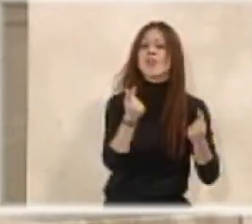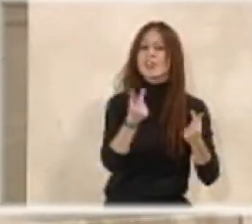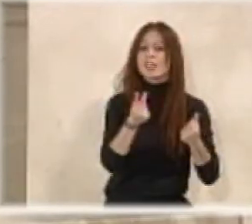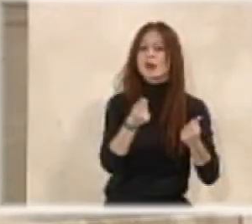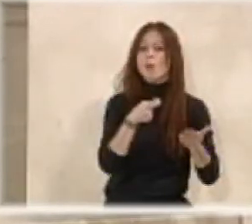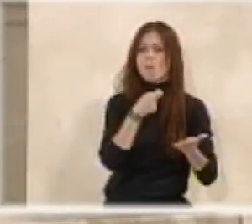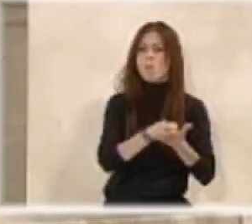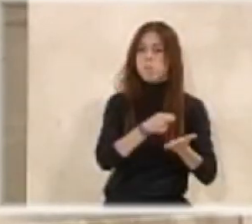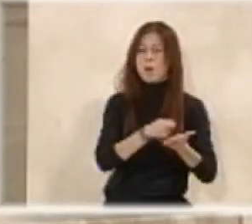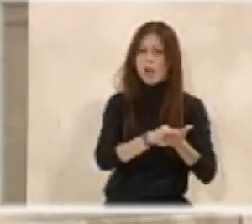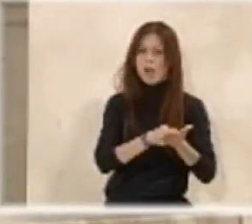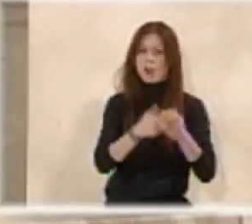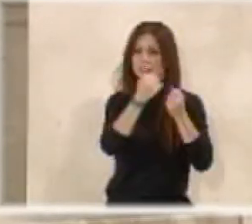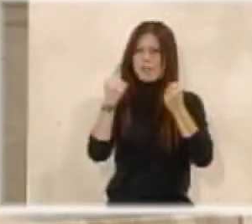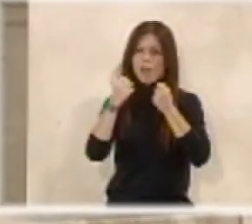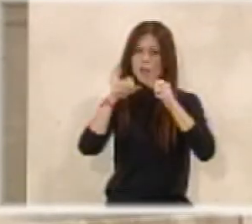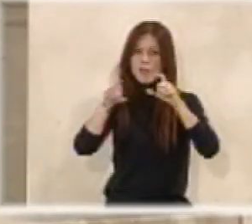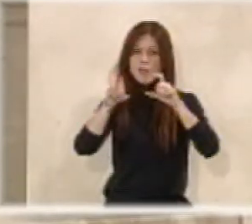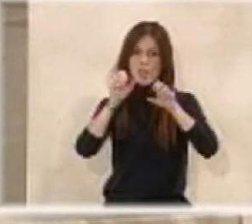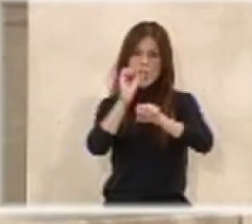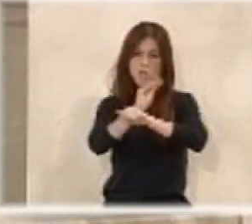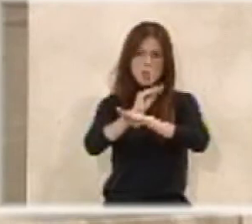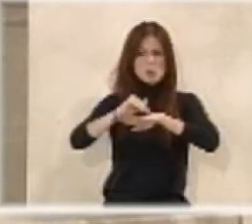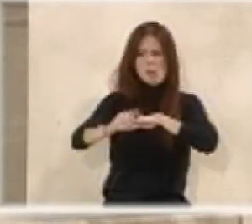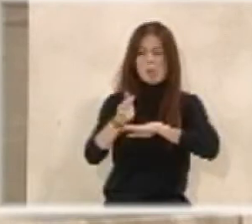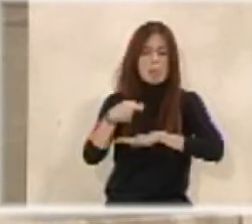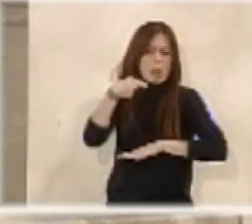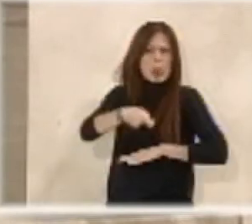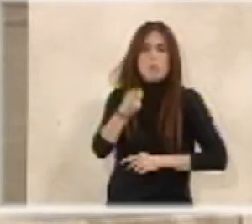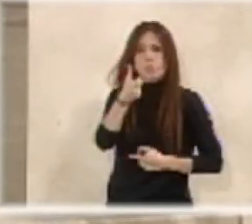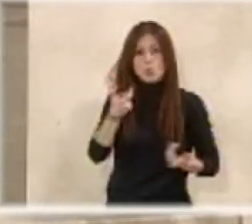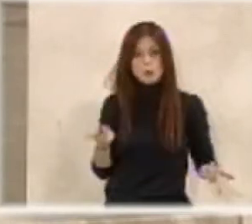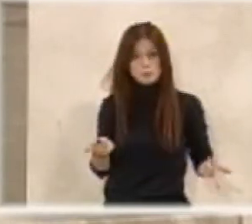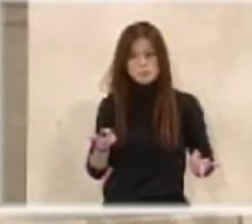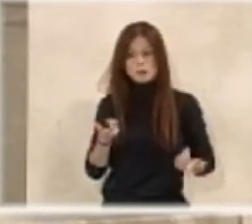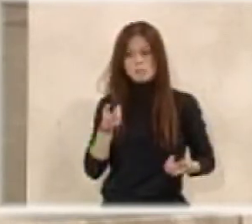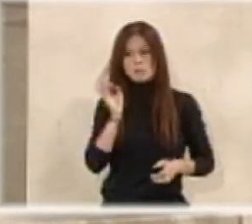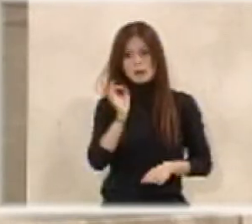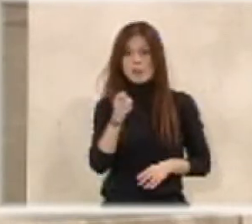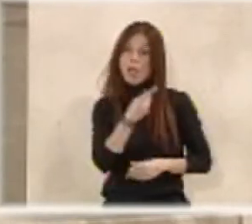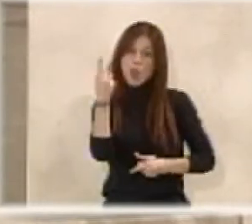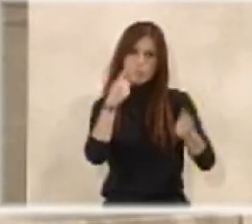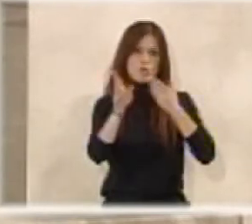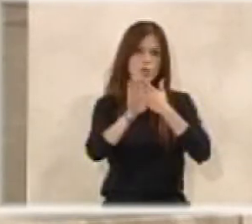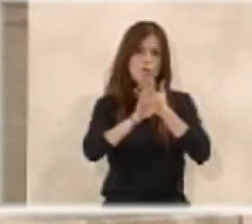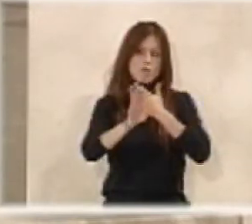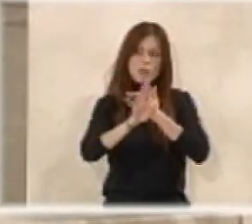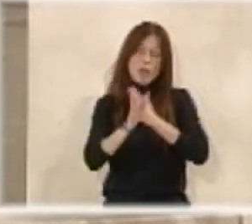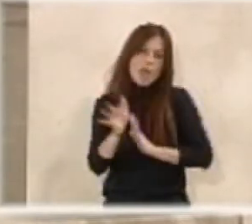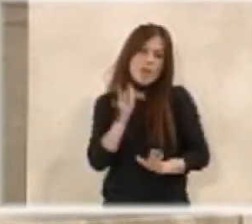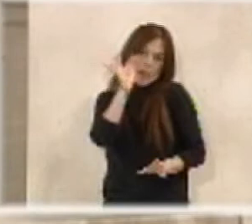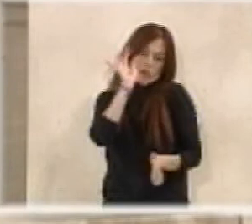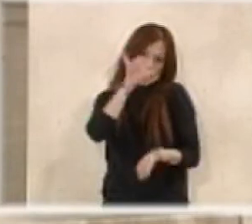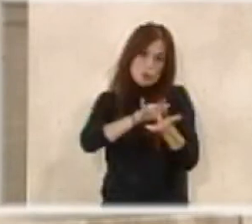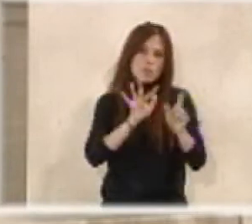pagan por la entidad de conservación, que es una cantidad muy pequeña, pero que es cierto que para algunos, además en unas situaciones